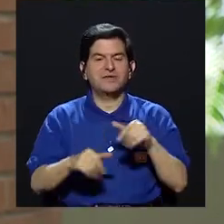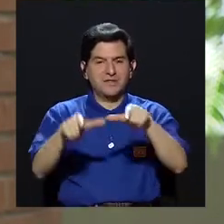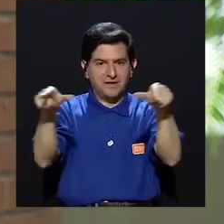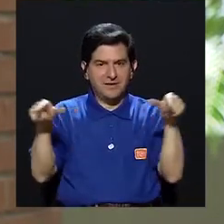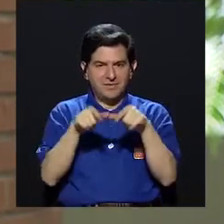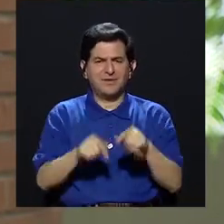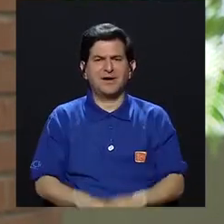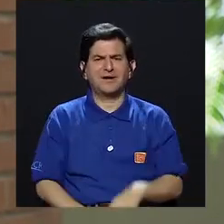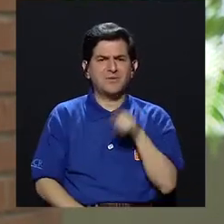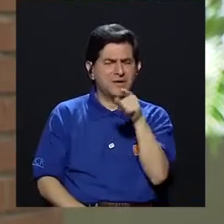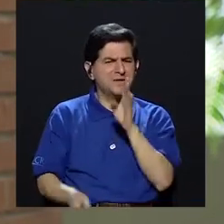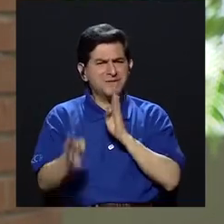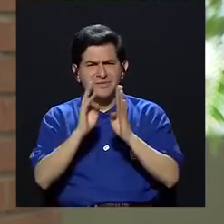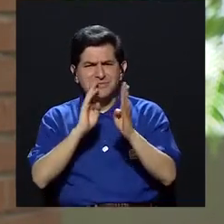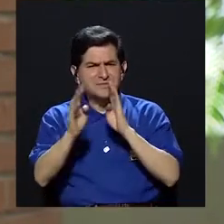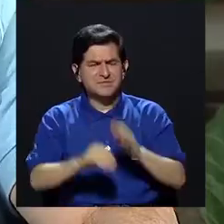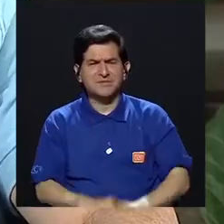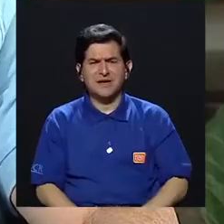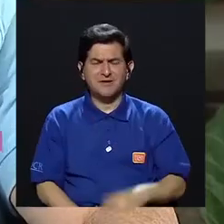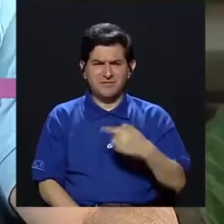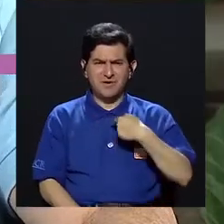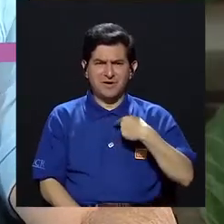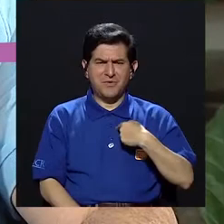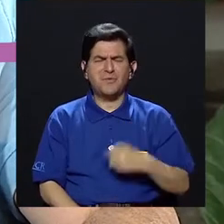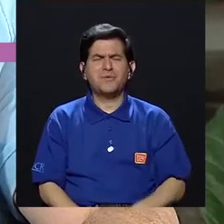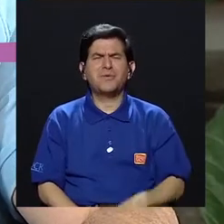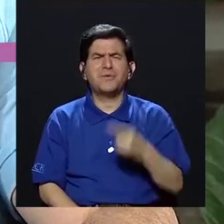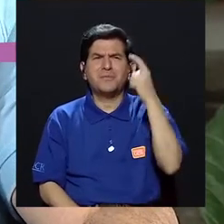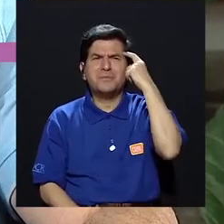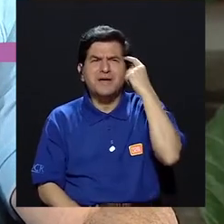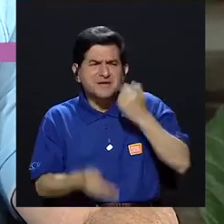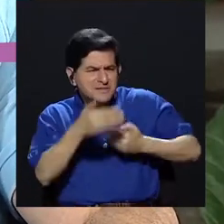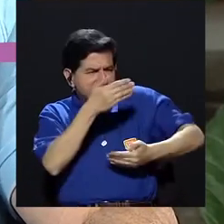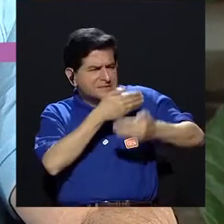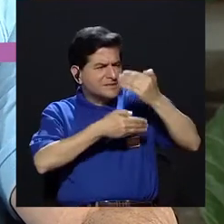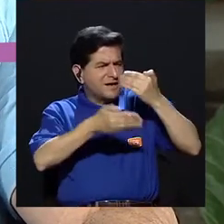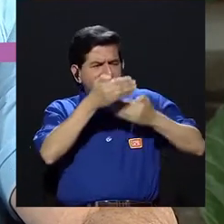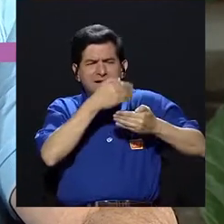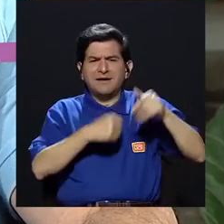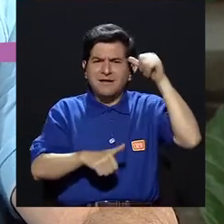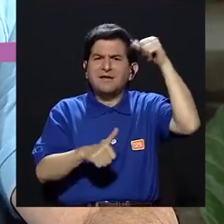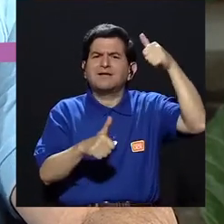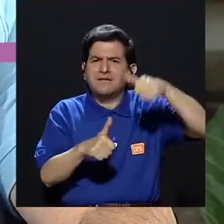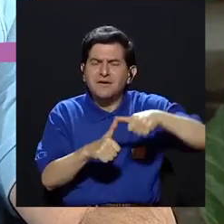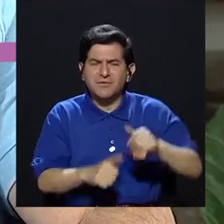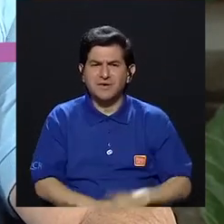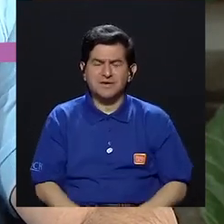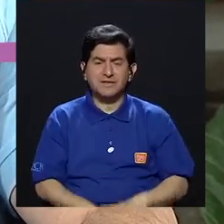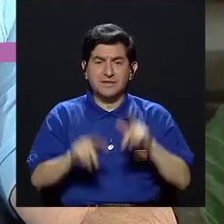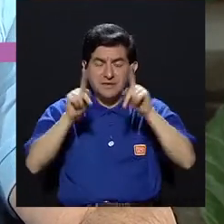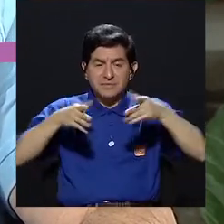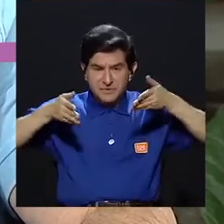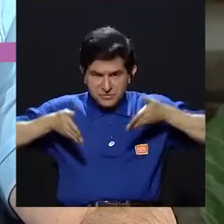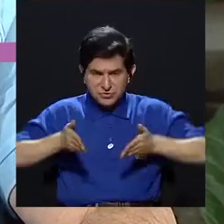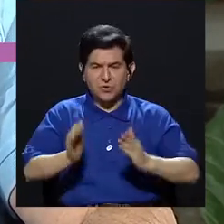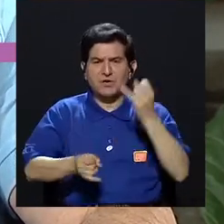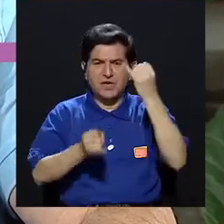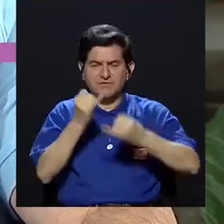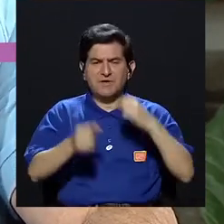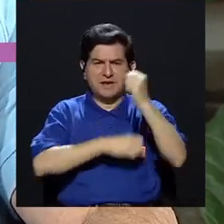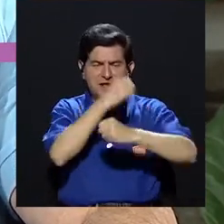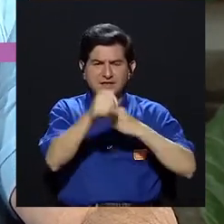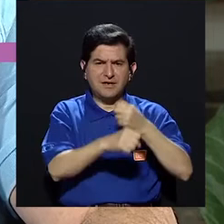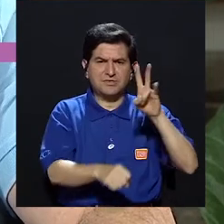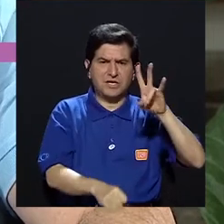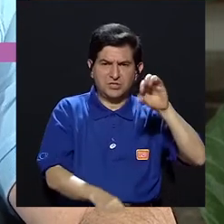lo escucha a usted conversar, es imposible no echar el cassette para atrás y recordar, porque realmente los que nacimos en finales de